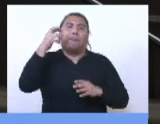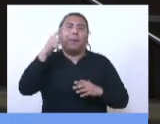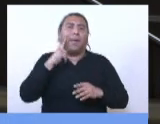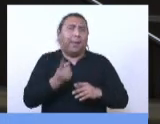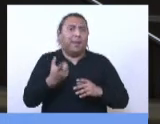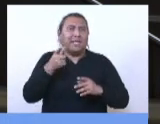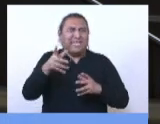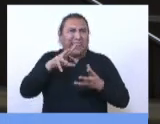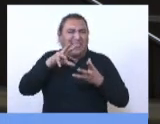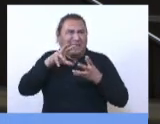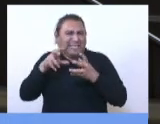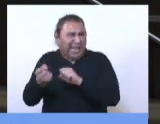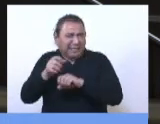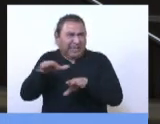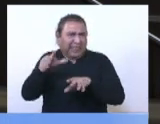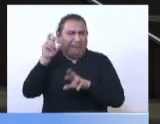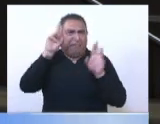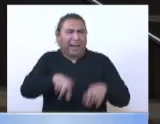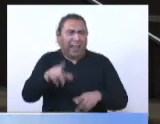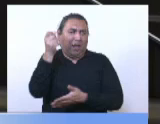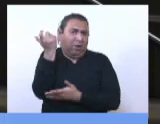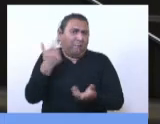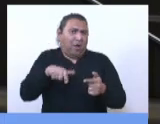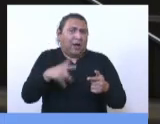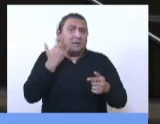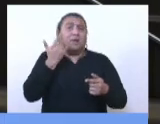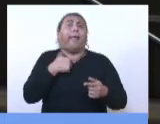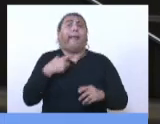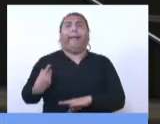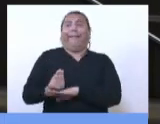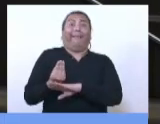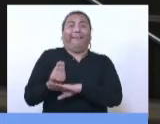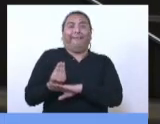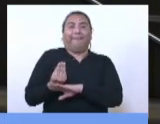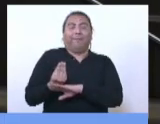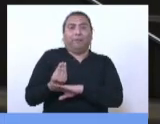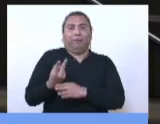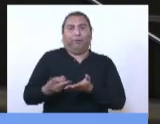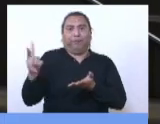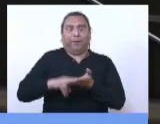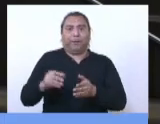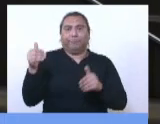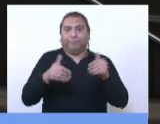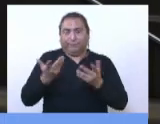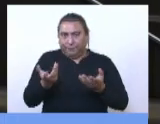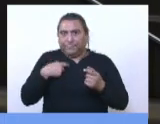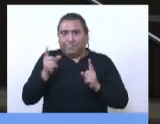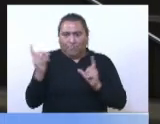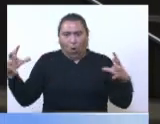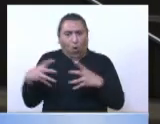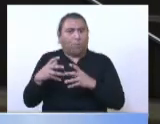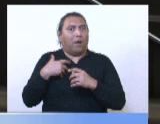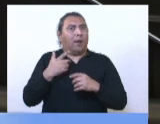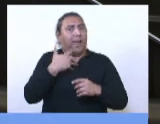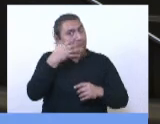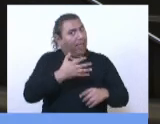desastroso plan económico y ahora ya están listos para ser electo ya están listos para ser reelectos ese mismo grupo que camina